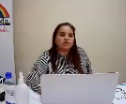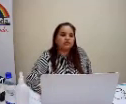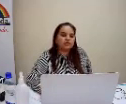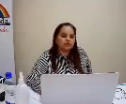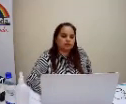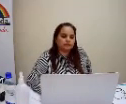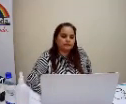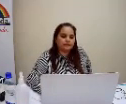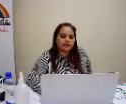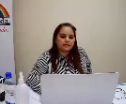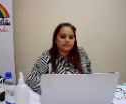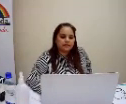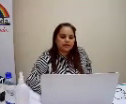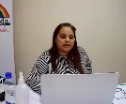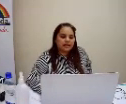para evitar el suicidio.